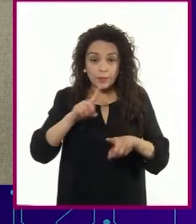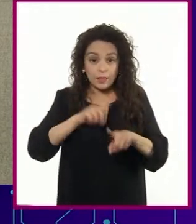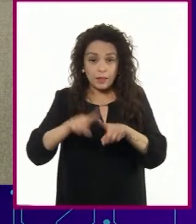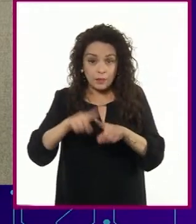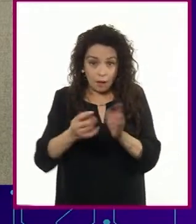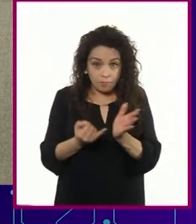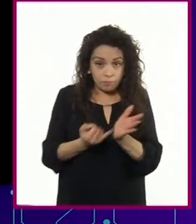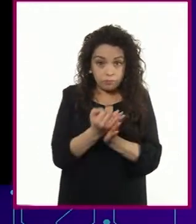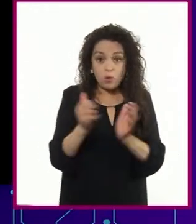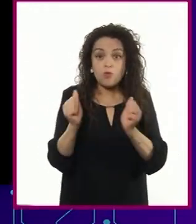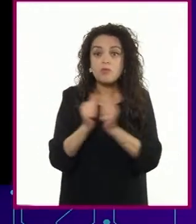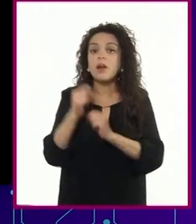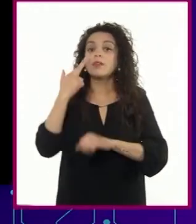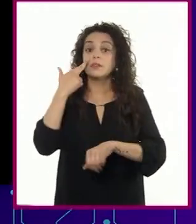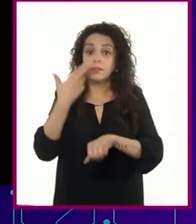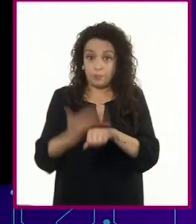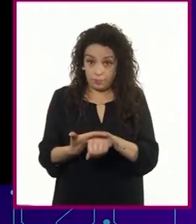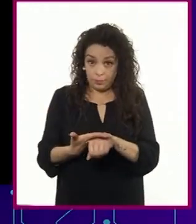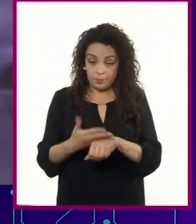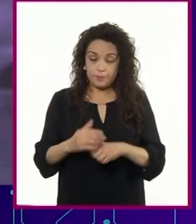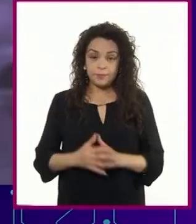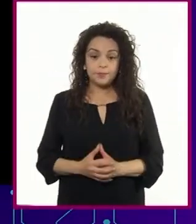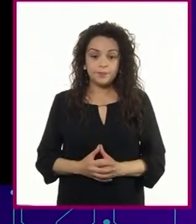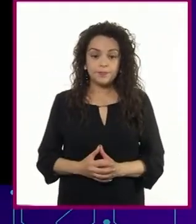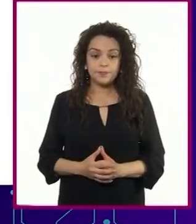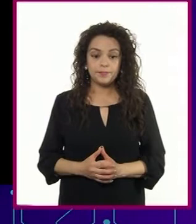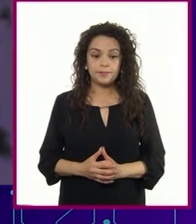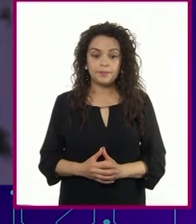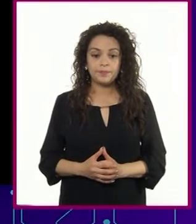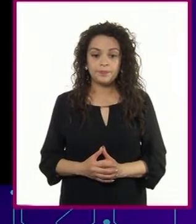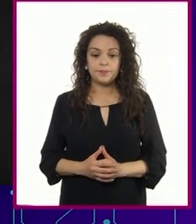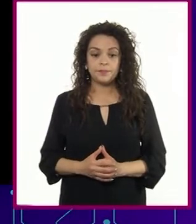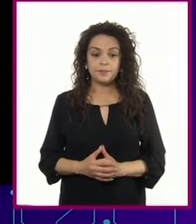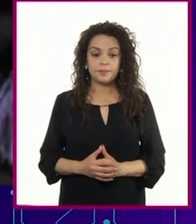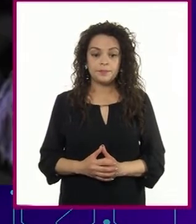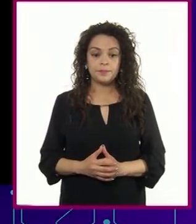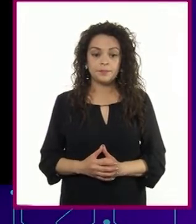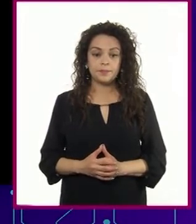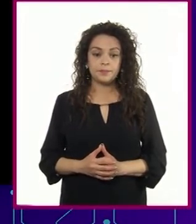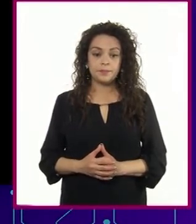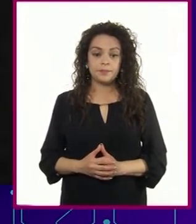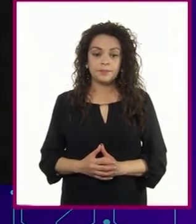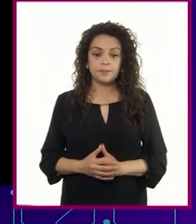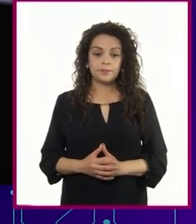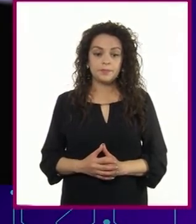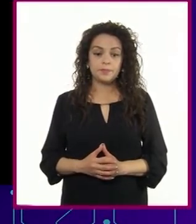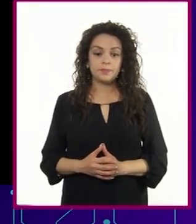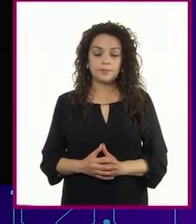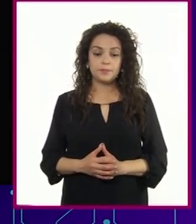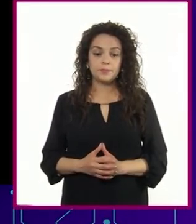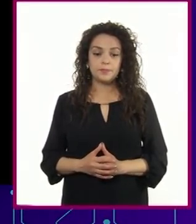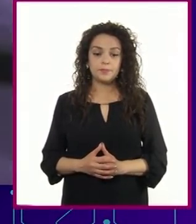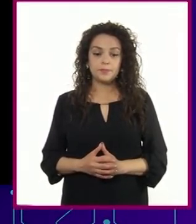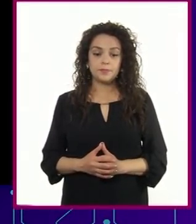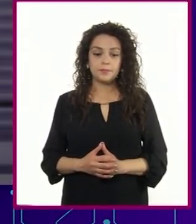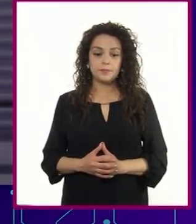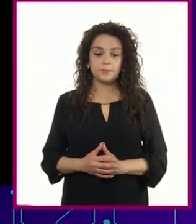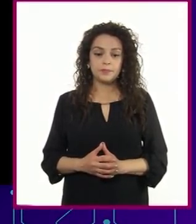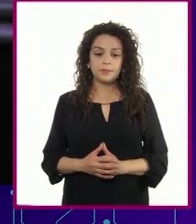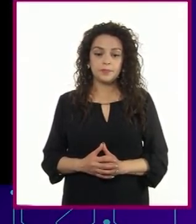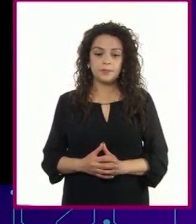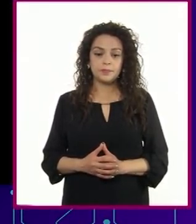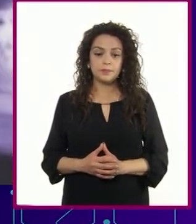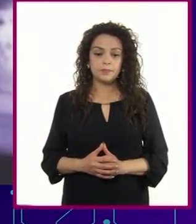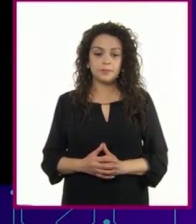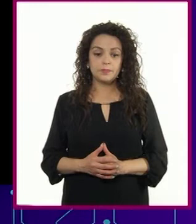mejores decisiones. Pasta, bonita, H, dama blanca, caballo, carne, chiva, brea, cool, polvo,